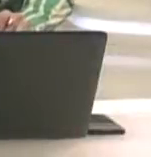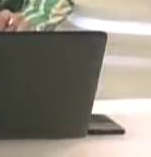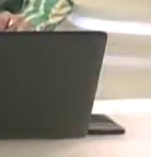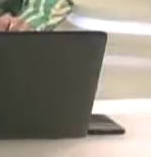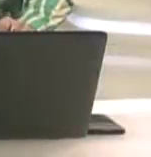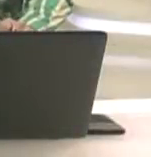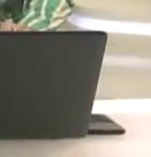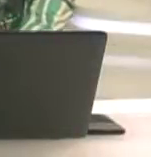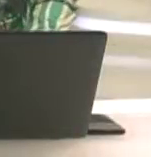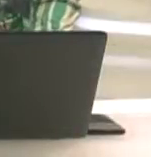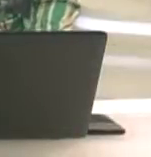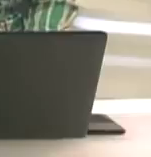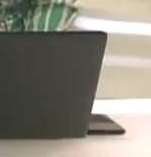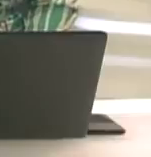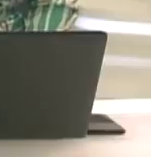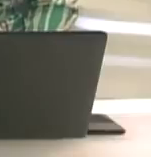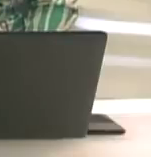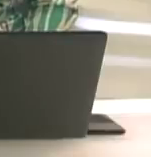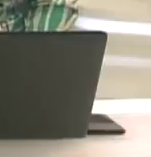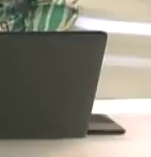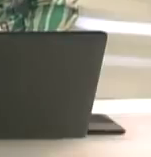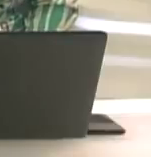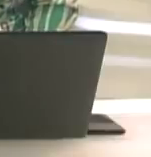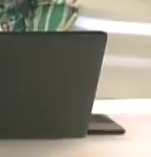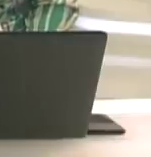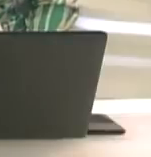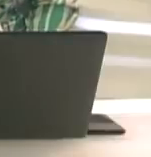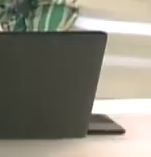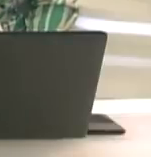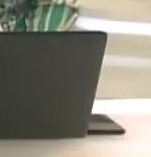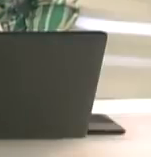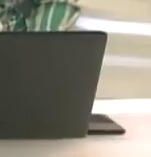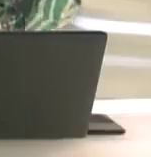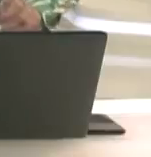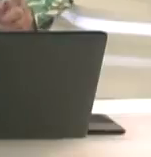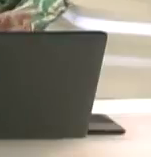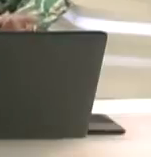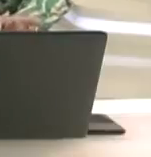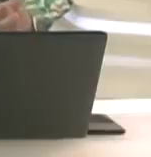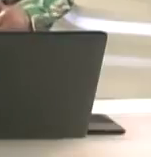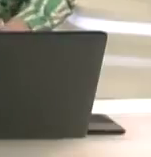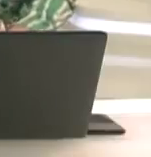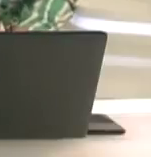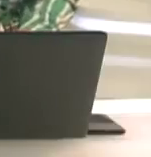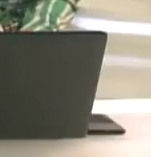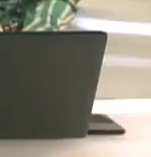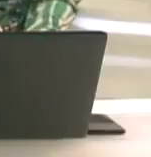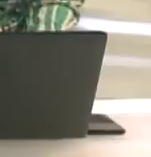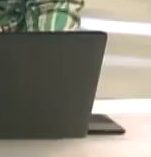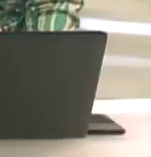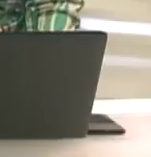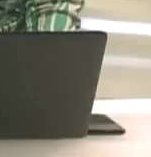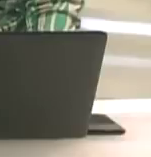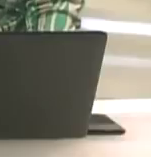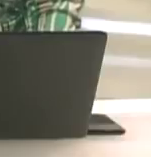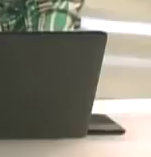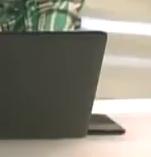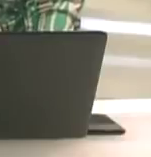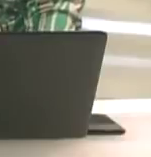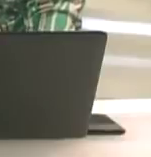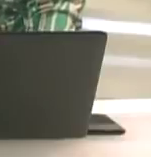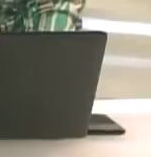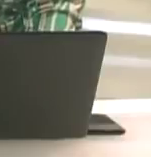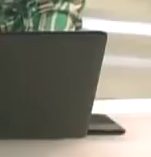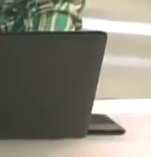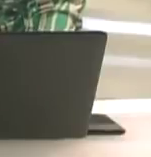Aquí el comandante en jefe Nicolás Maduro Moros llamó a tener todas las unidades militares operativas y dispuestas a activarse por la defensa de